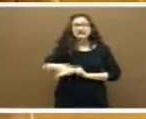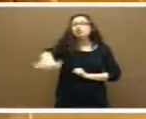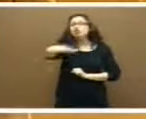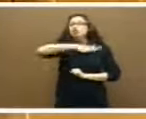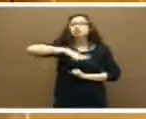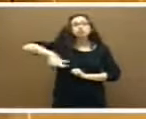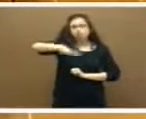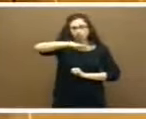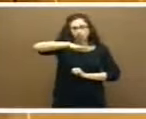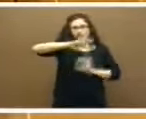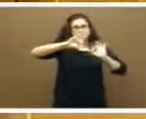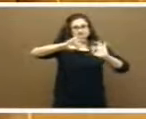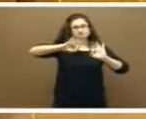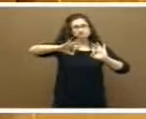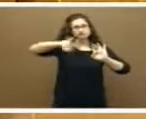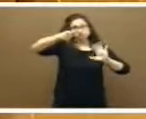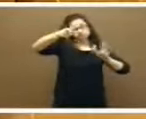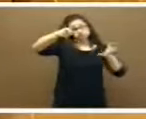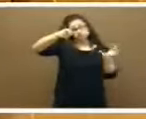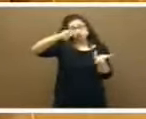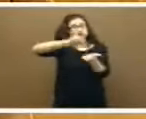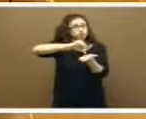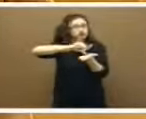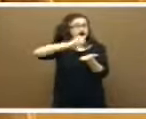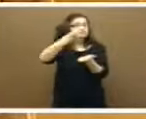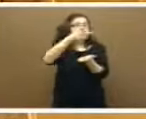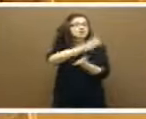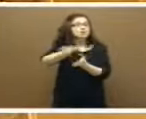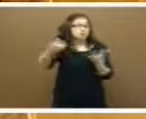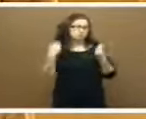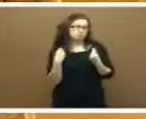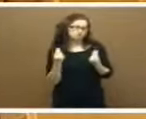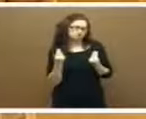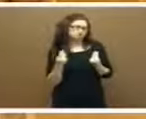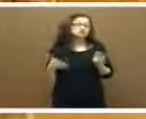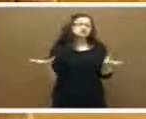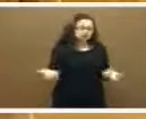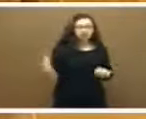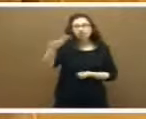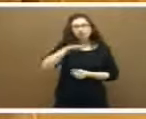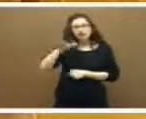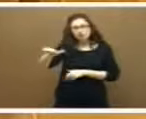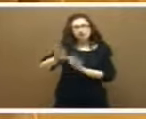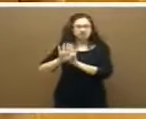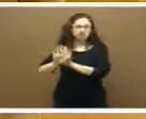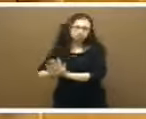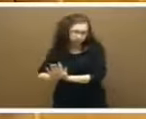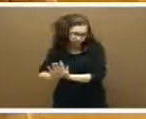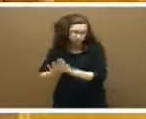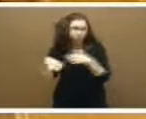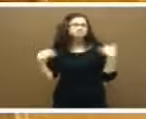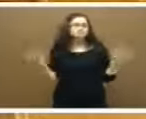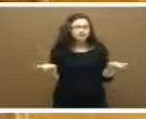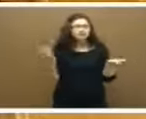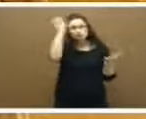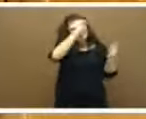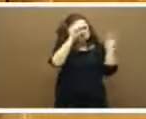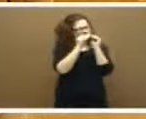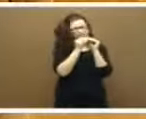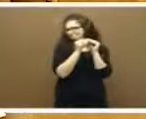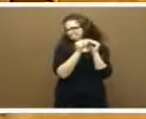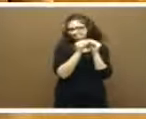encuentran situados en localidades donde, dado el número de habitantes, el factor rural no es tan importante. Yo no puedo compartir con